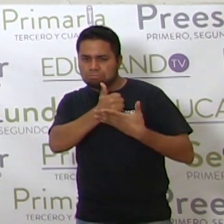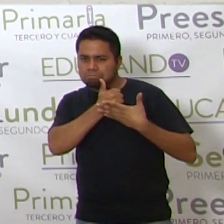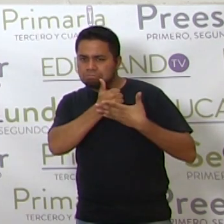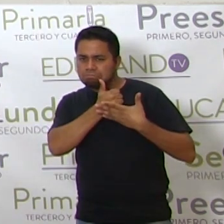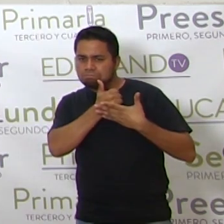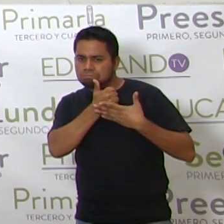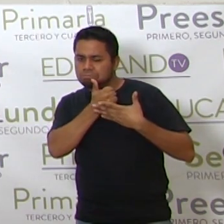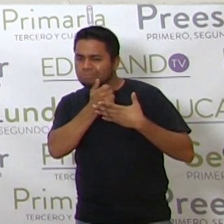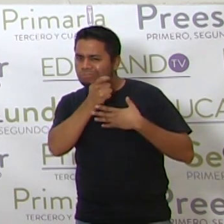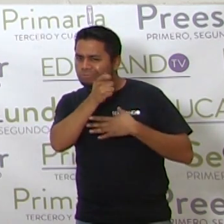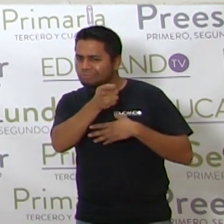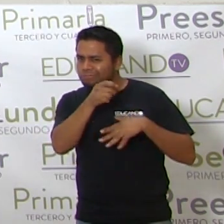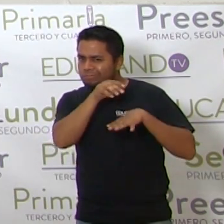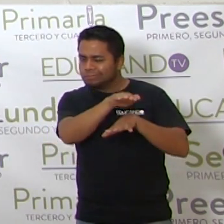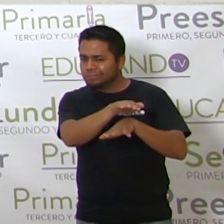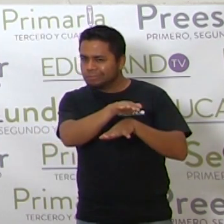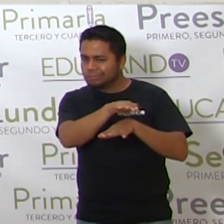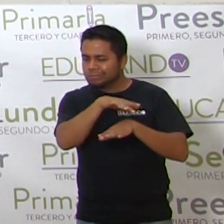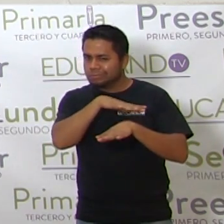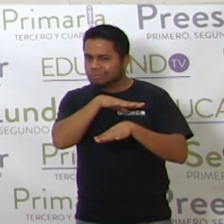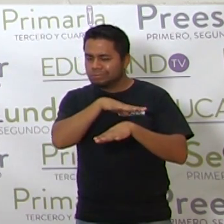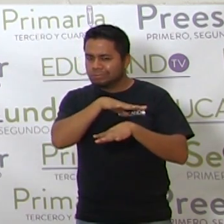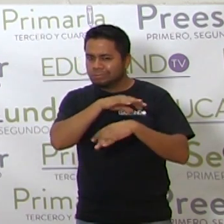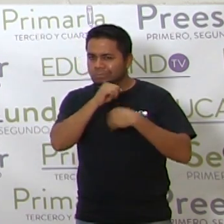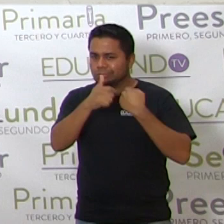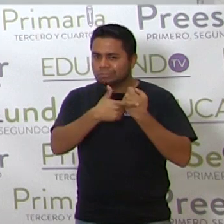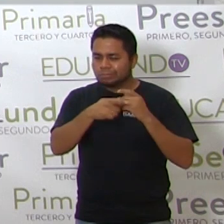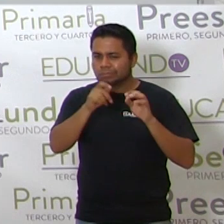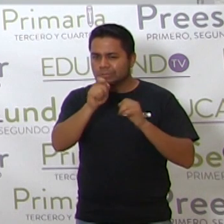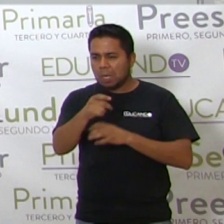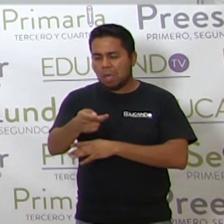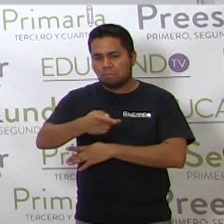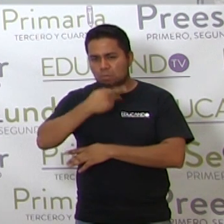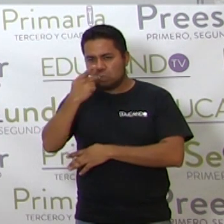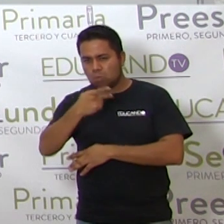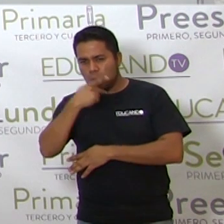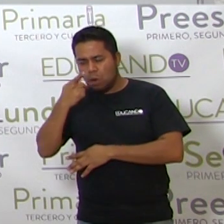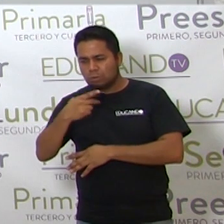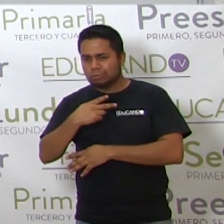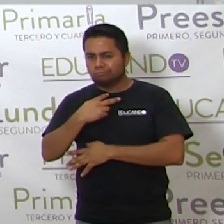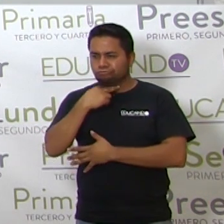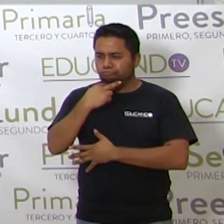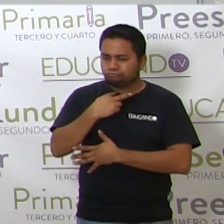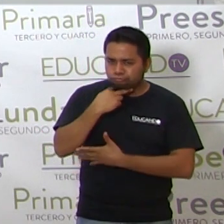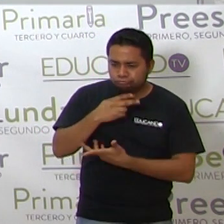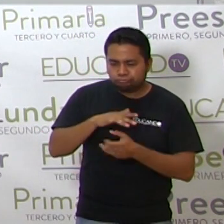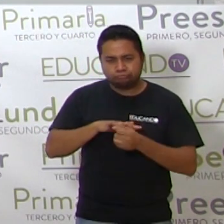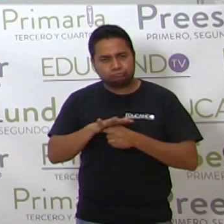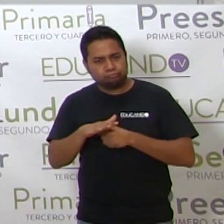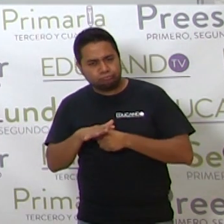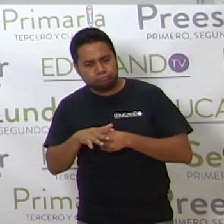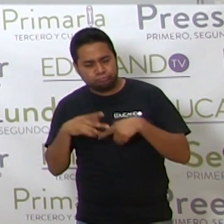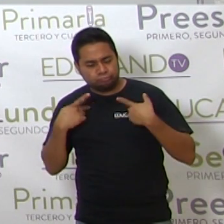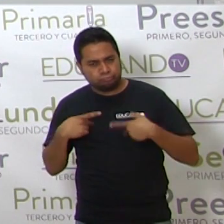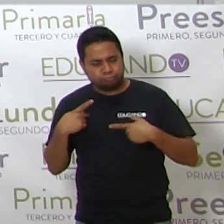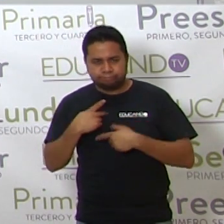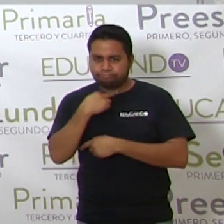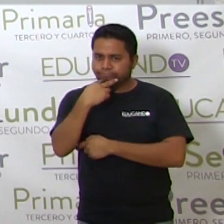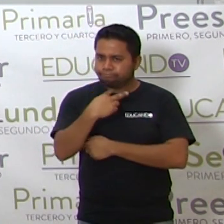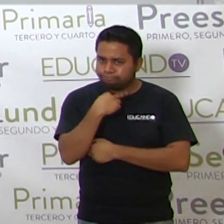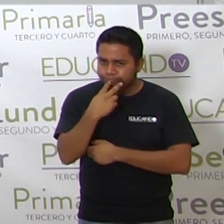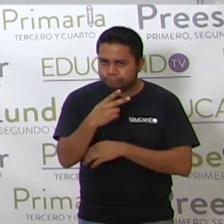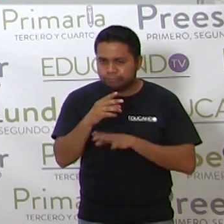sobre aquello que es el tono de voz con que va a hablar el autor aquello que es también el